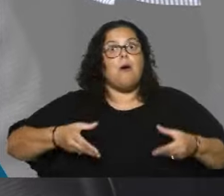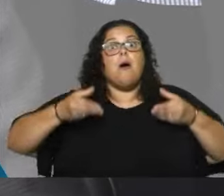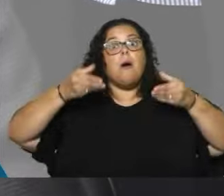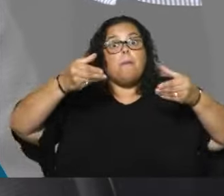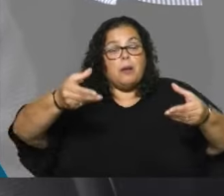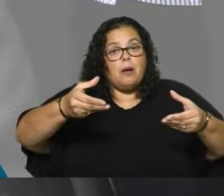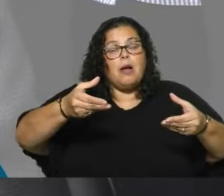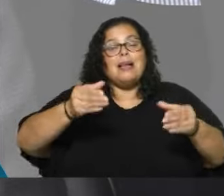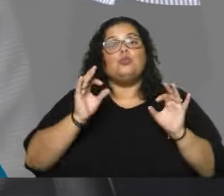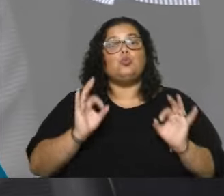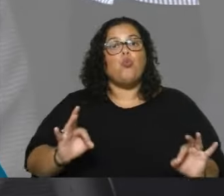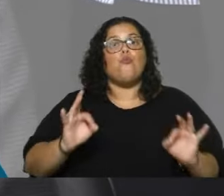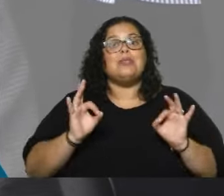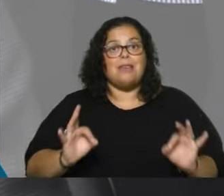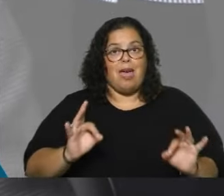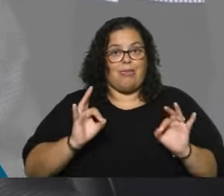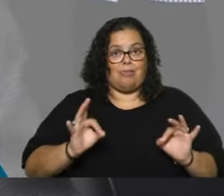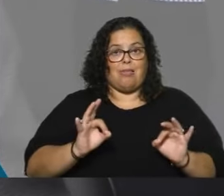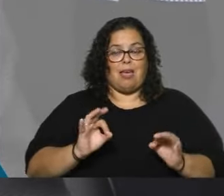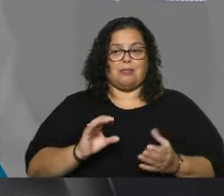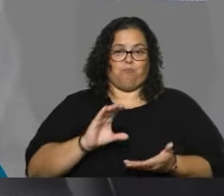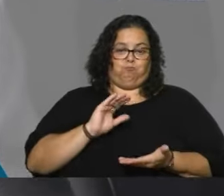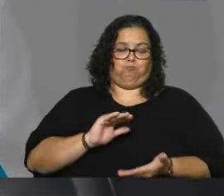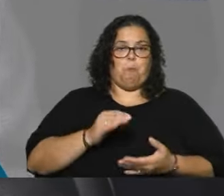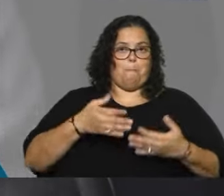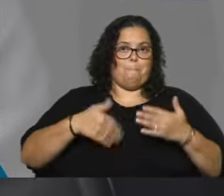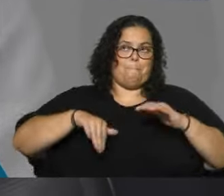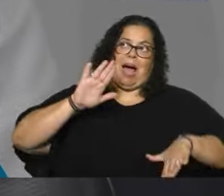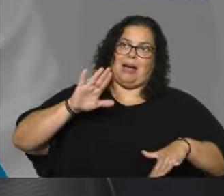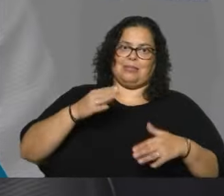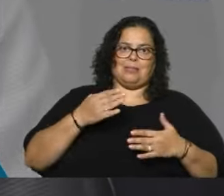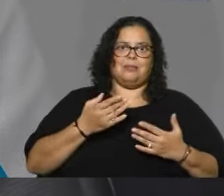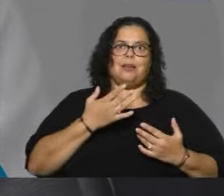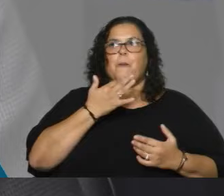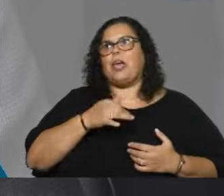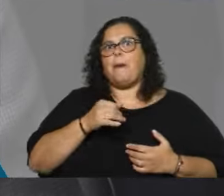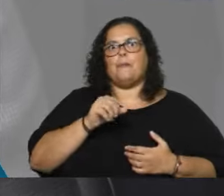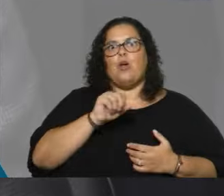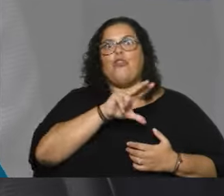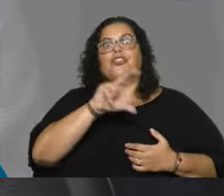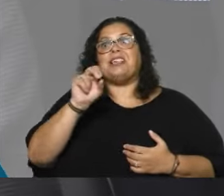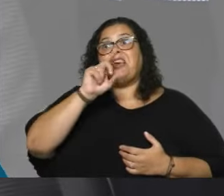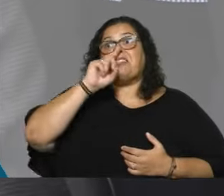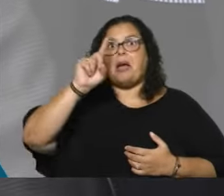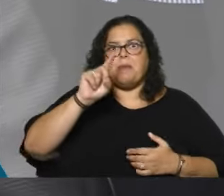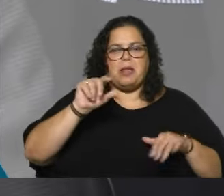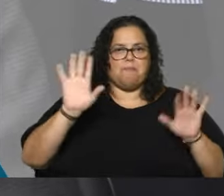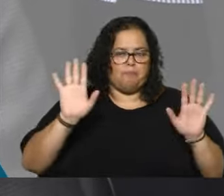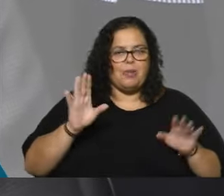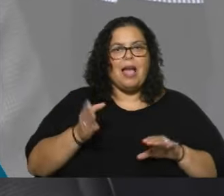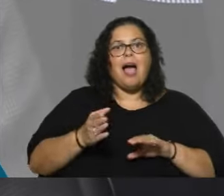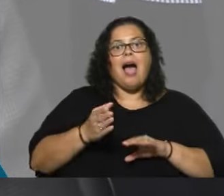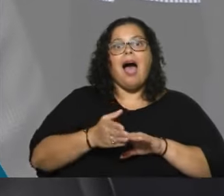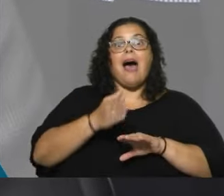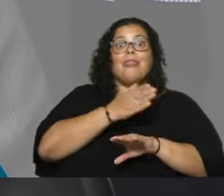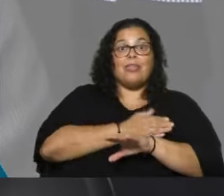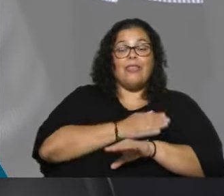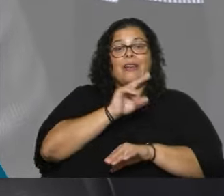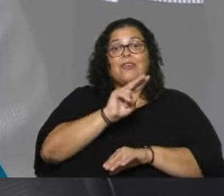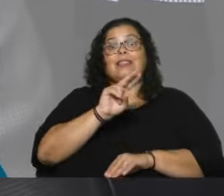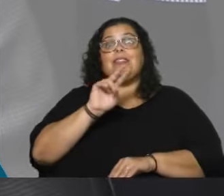firmas suficientes con el colchón necesario para prevenir de posibles descartes antes del 24 de